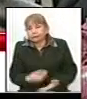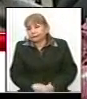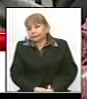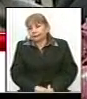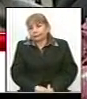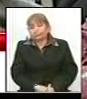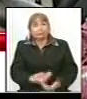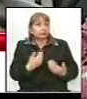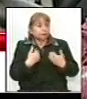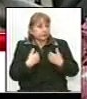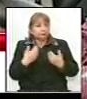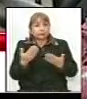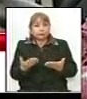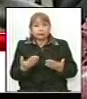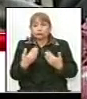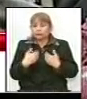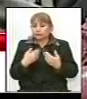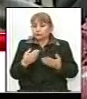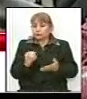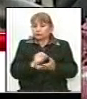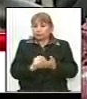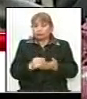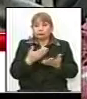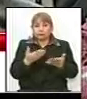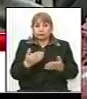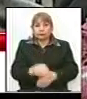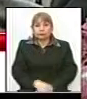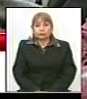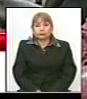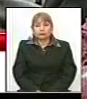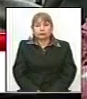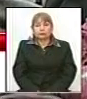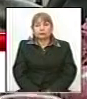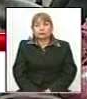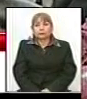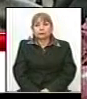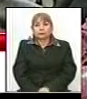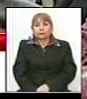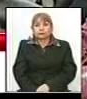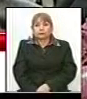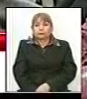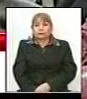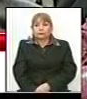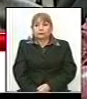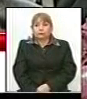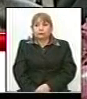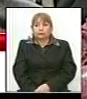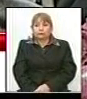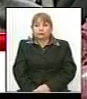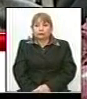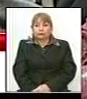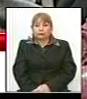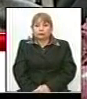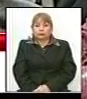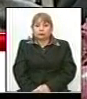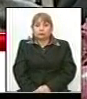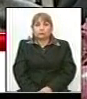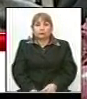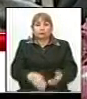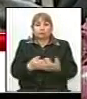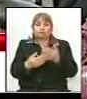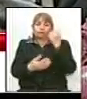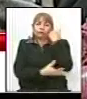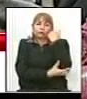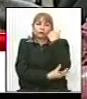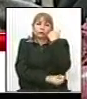de las personas que leen y escriben tienen un nivel de instrucción superior. La siguiente. Bueno, la condición de pobreza